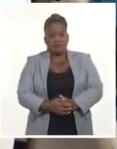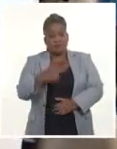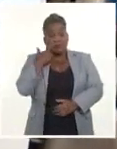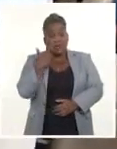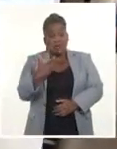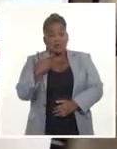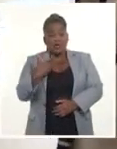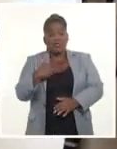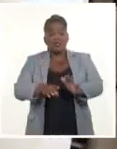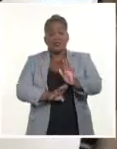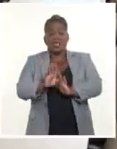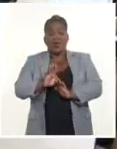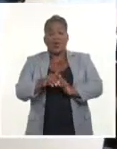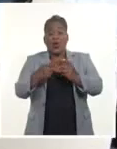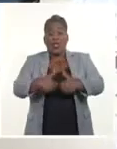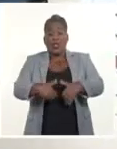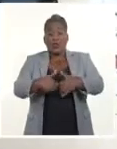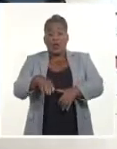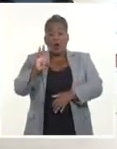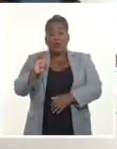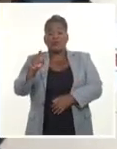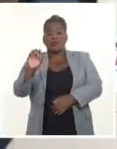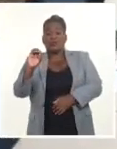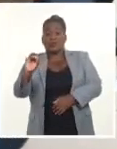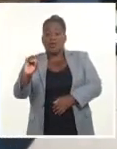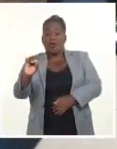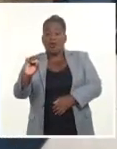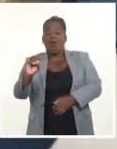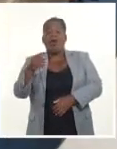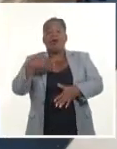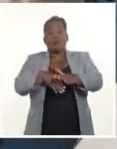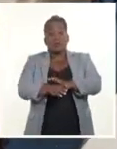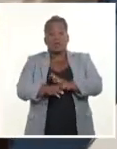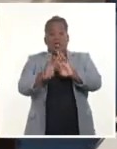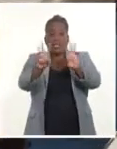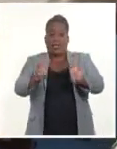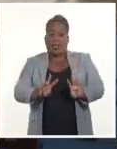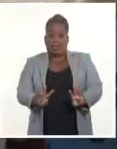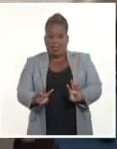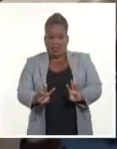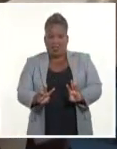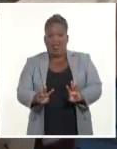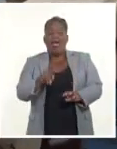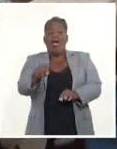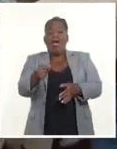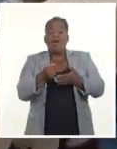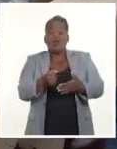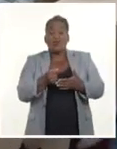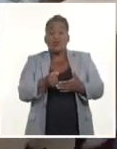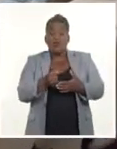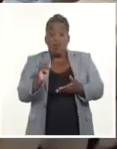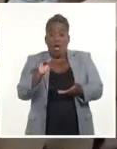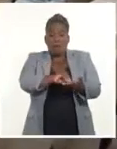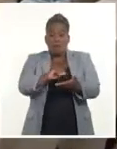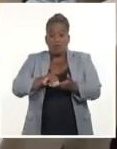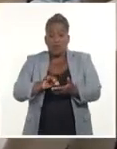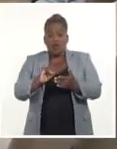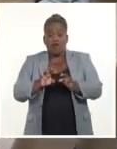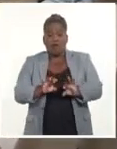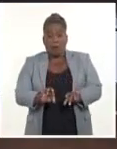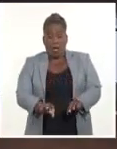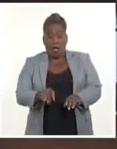en el desarrollo de la industria 4.0 un mayor acceso a Internet y aprovechar el aporte de las aplicaciones informáticas y